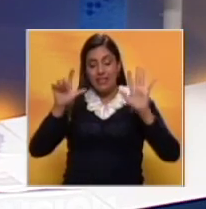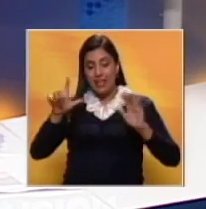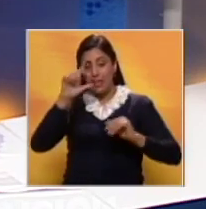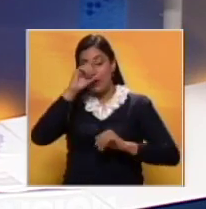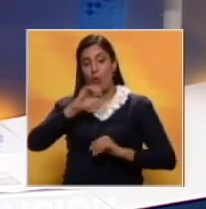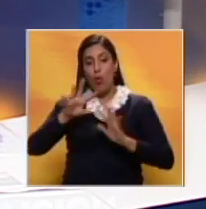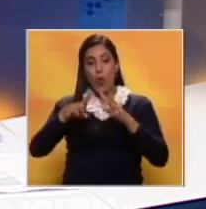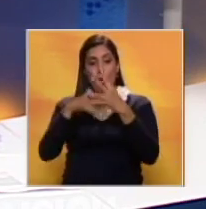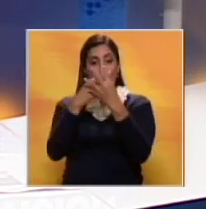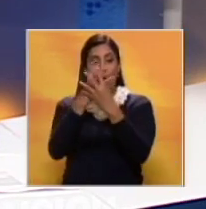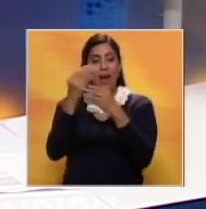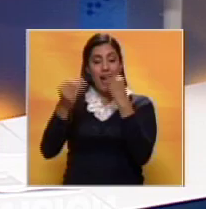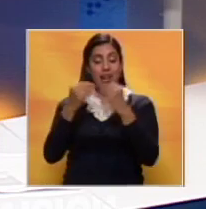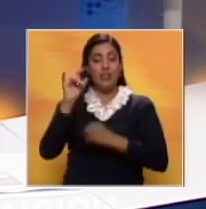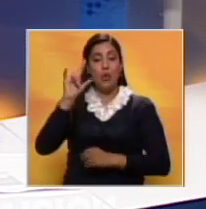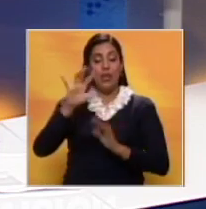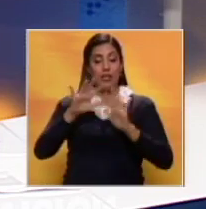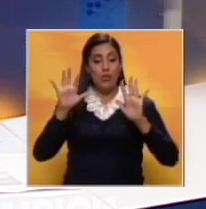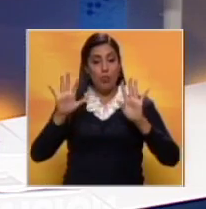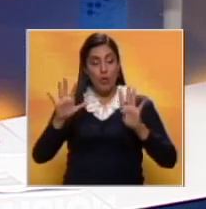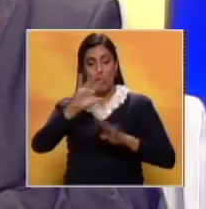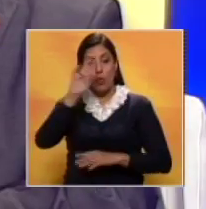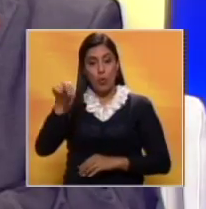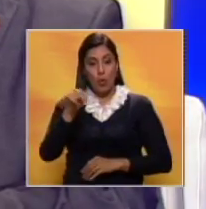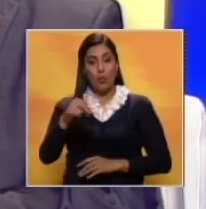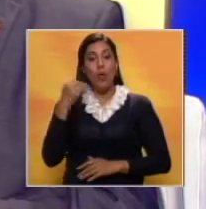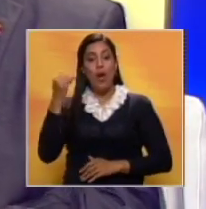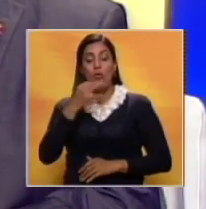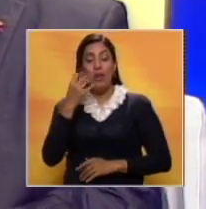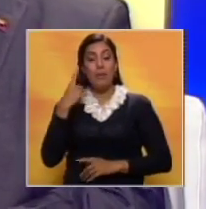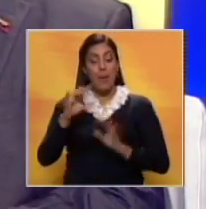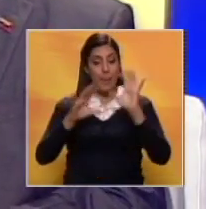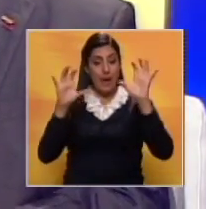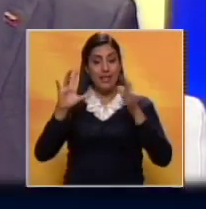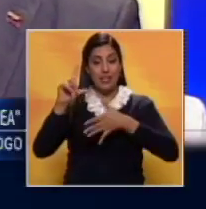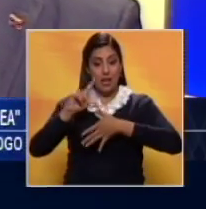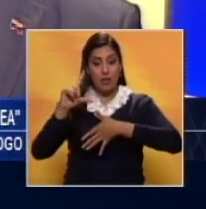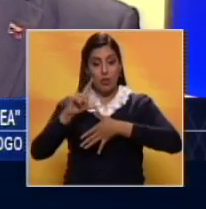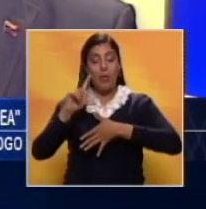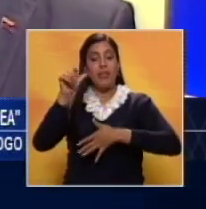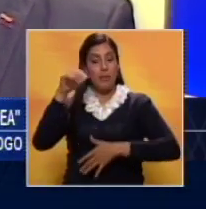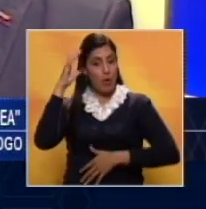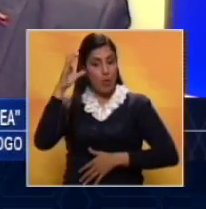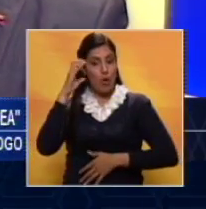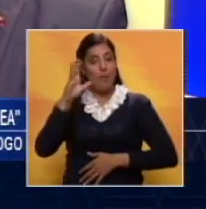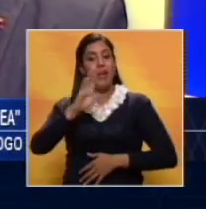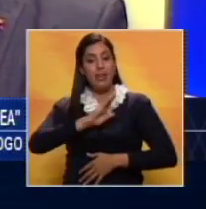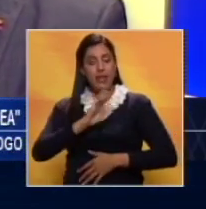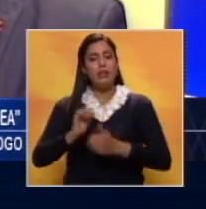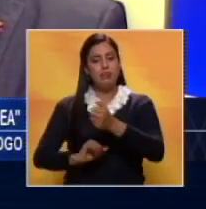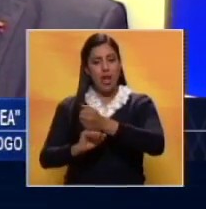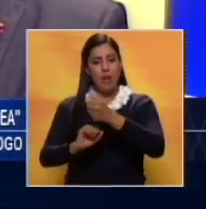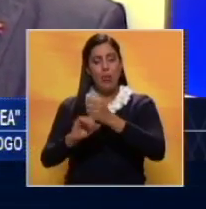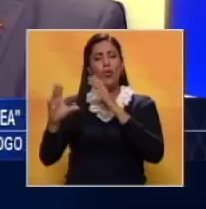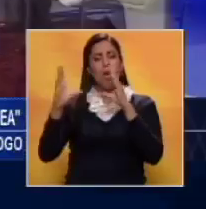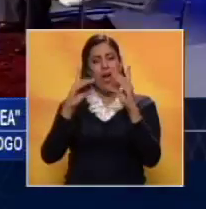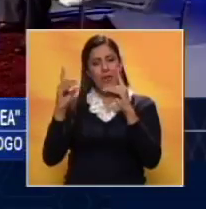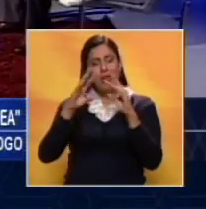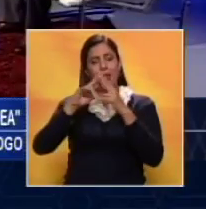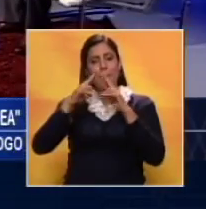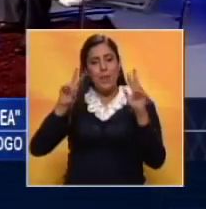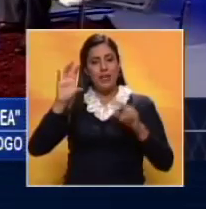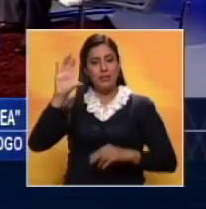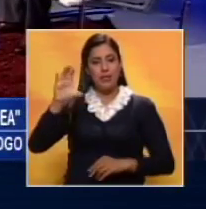reunión de la OEA celebrada este lunes 19 de junio. Aseguró que hay naciones en América Latina y Europa que apoyan un diálogo de paz